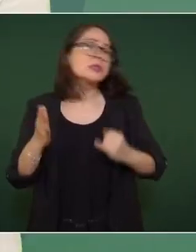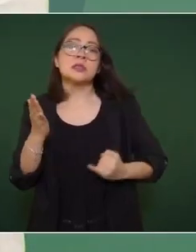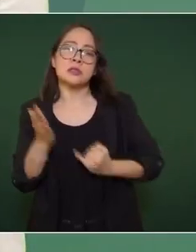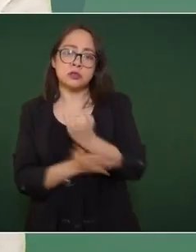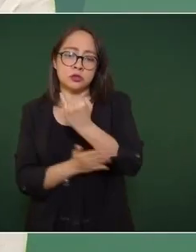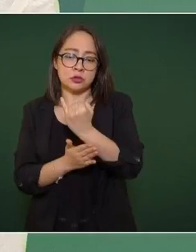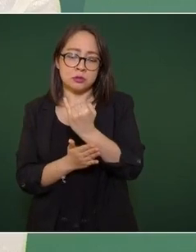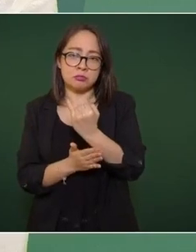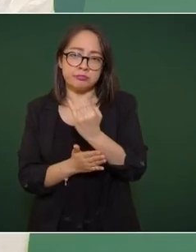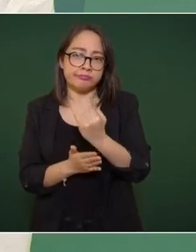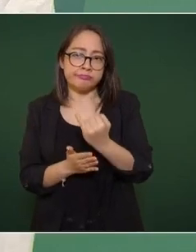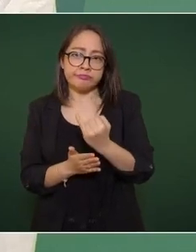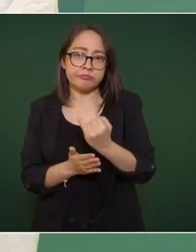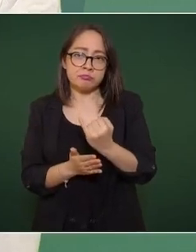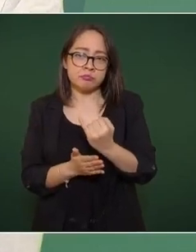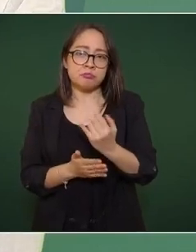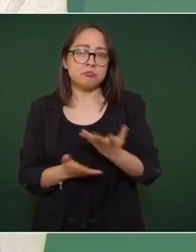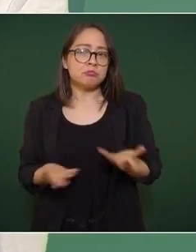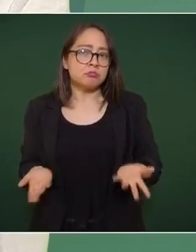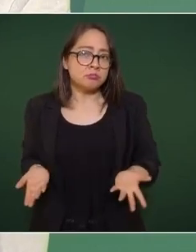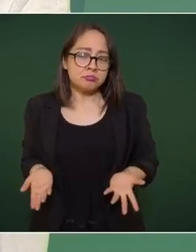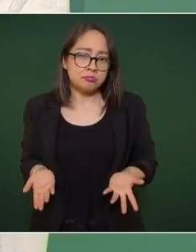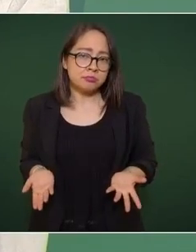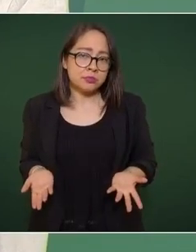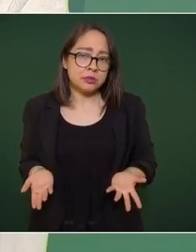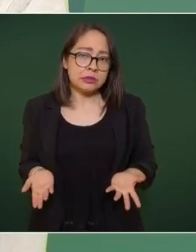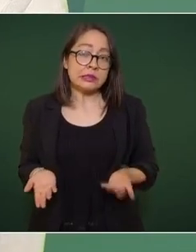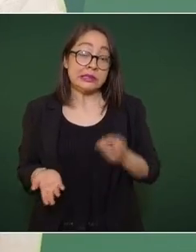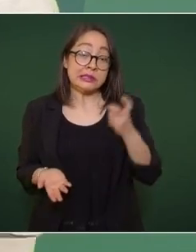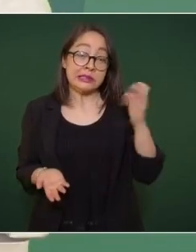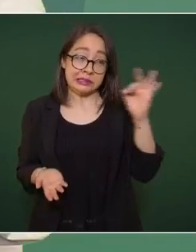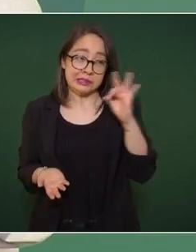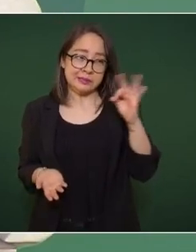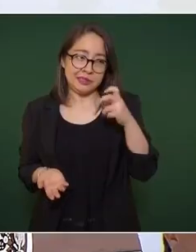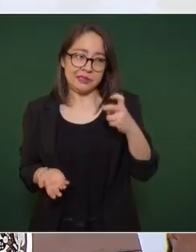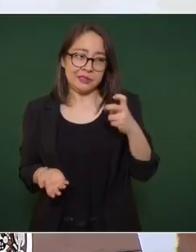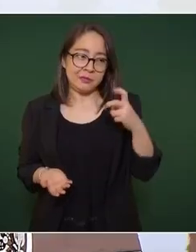Esa pudo haber sido una decisión difícil